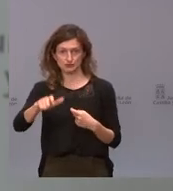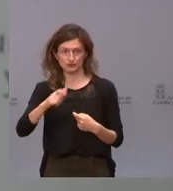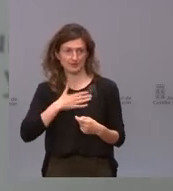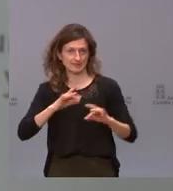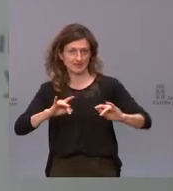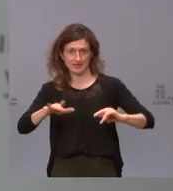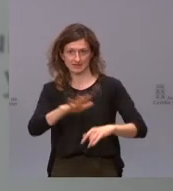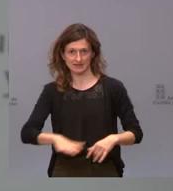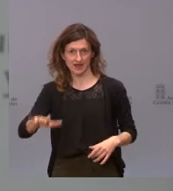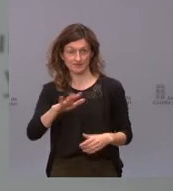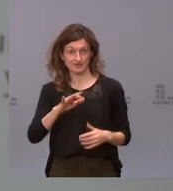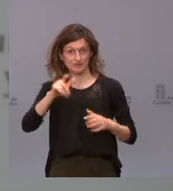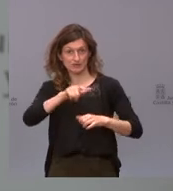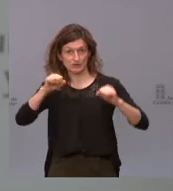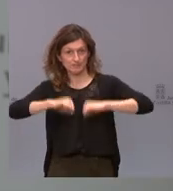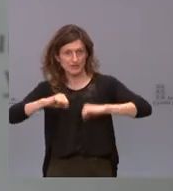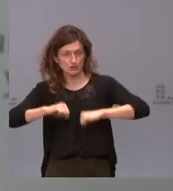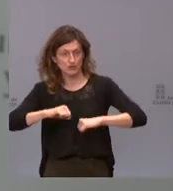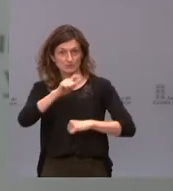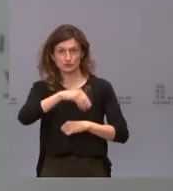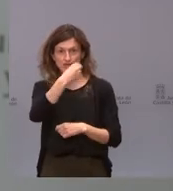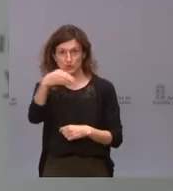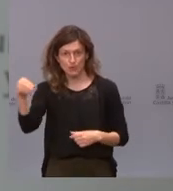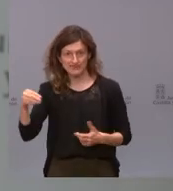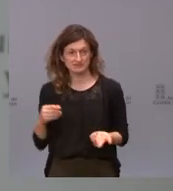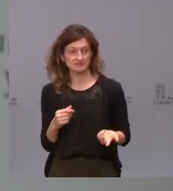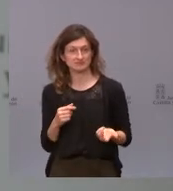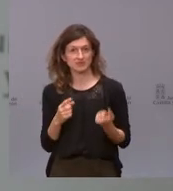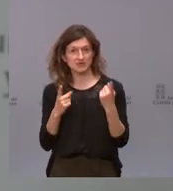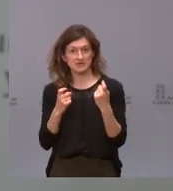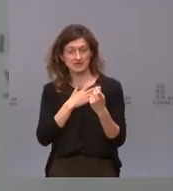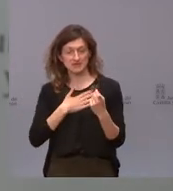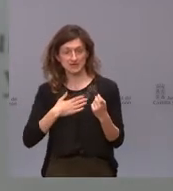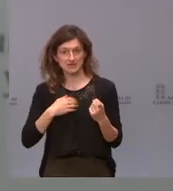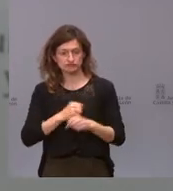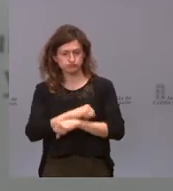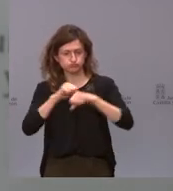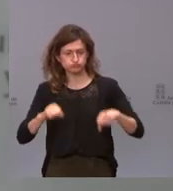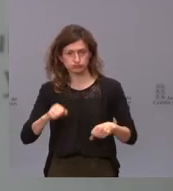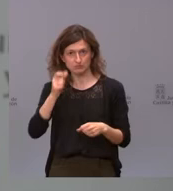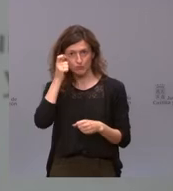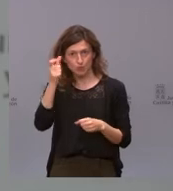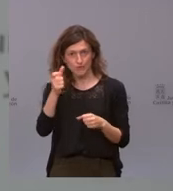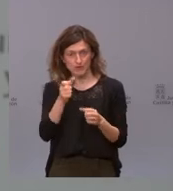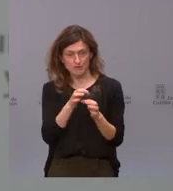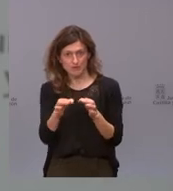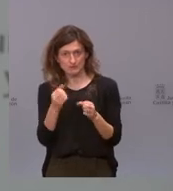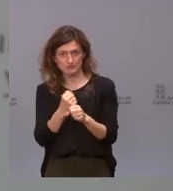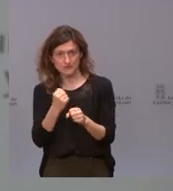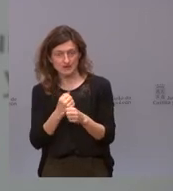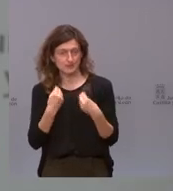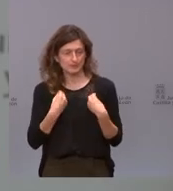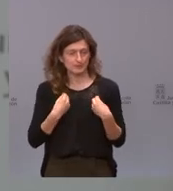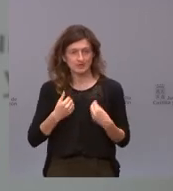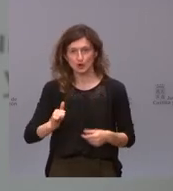las personas mayores las personas jóvenes quienes quieren asentarse en el mundo rural quienes quieren tener una oportunidad de